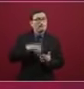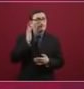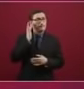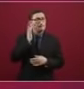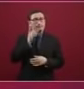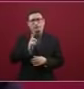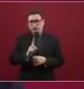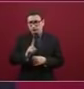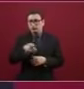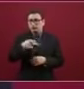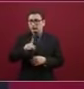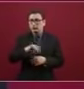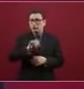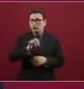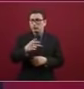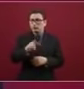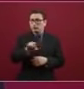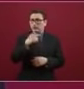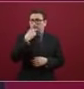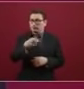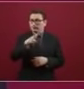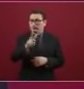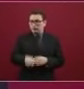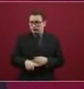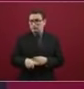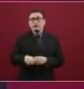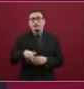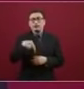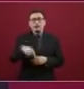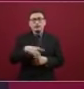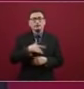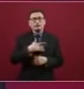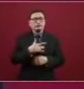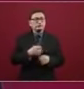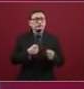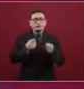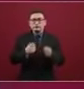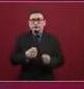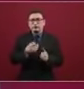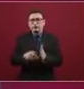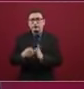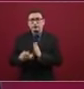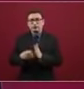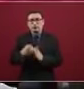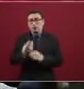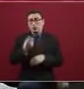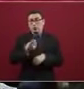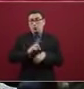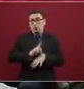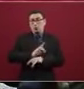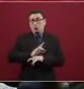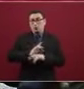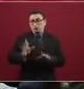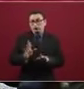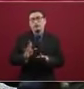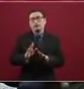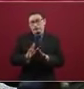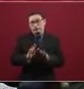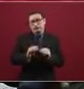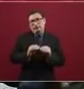que esta situación de inseguridad no se generó de un día para otro, y que